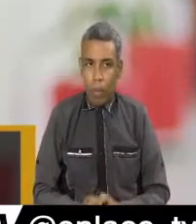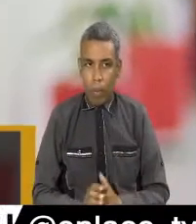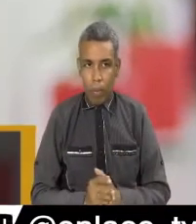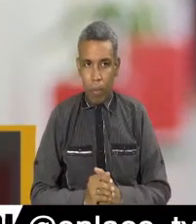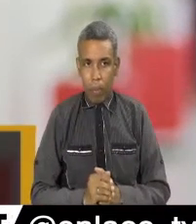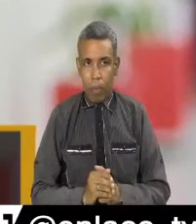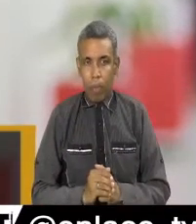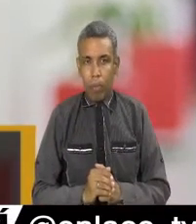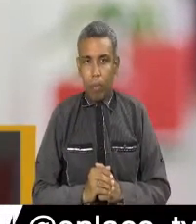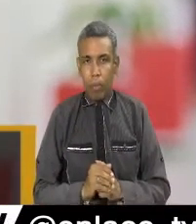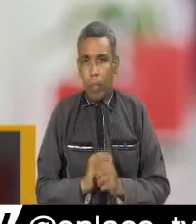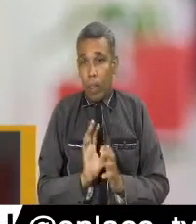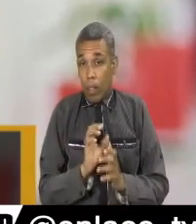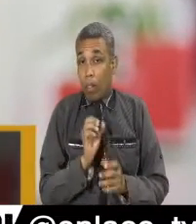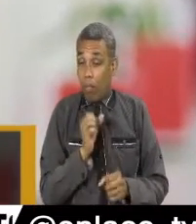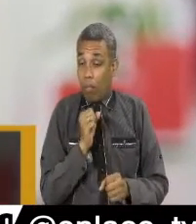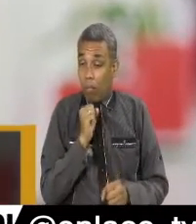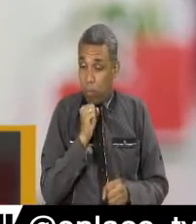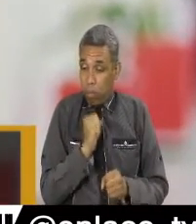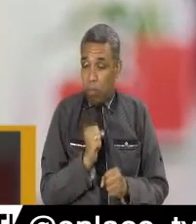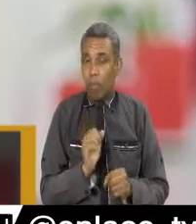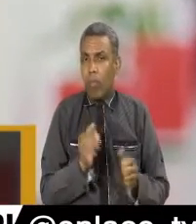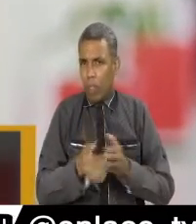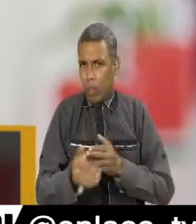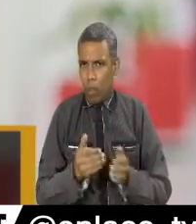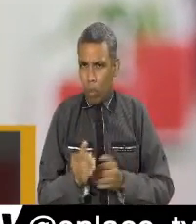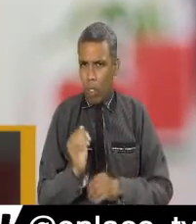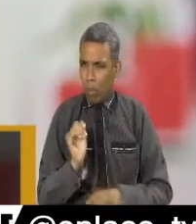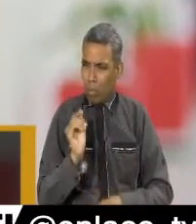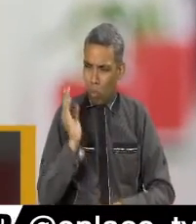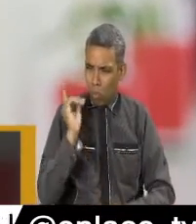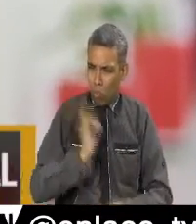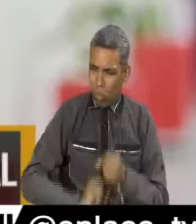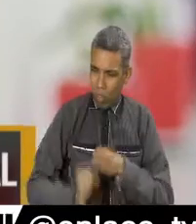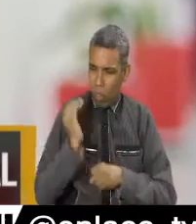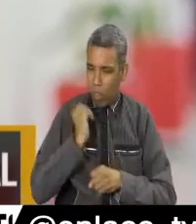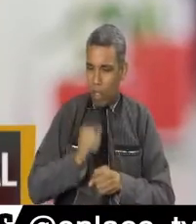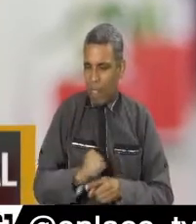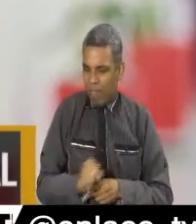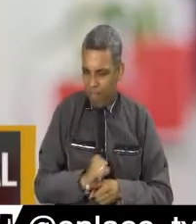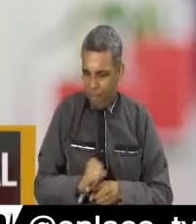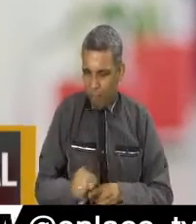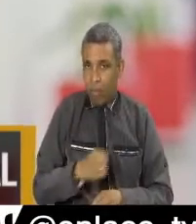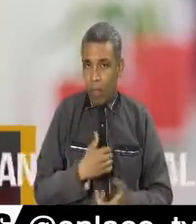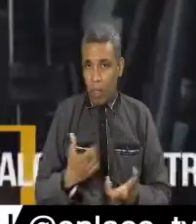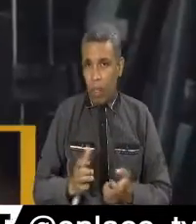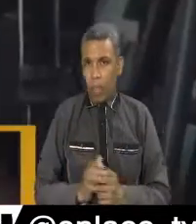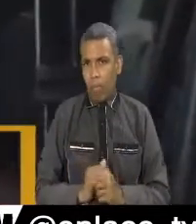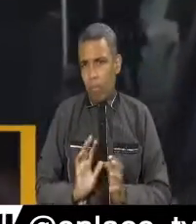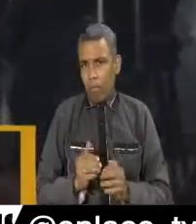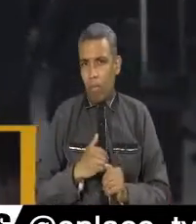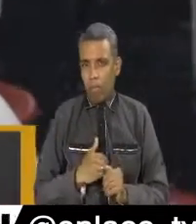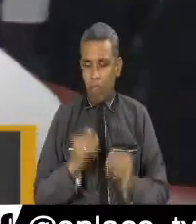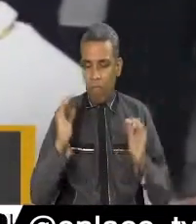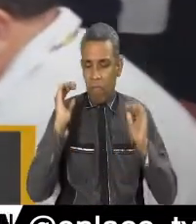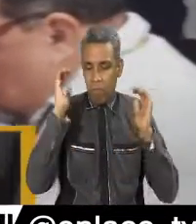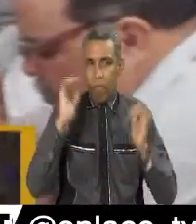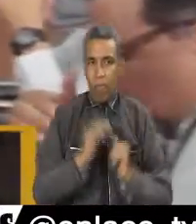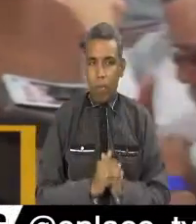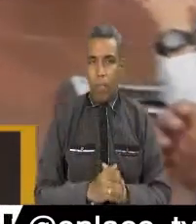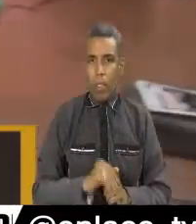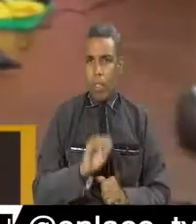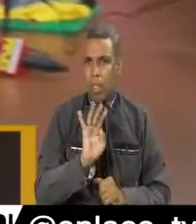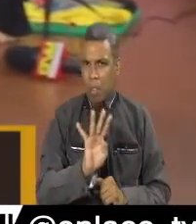no es de días, esto viene de un largo tiempo, un año, entrenando duro para solo esta carrera. Con un apoyo de 42